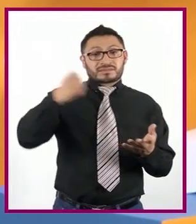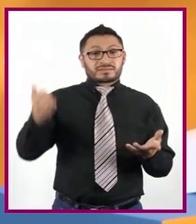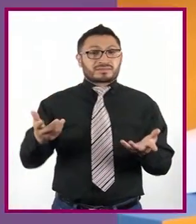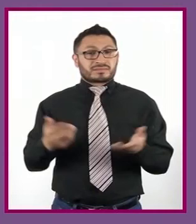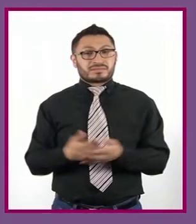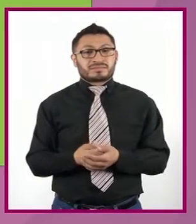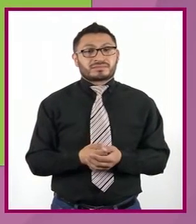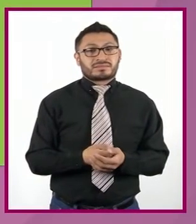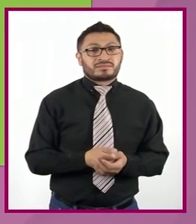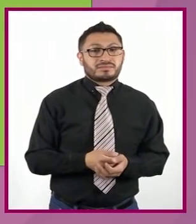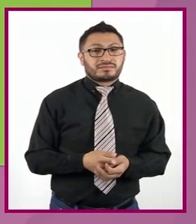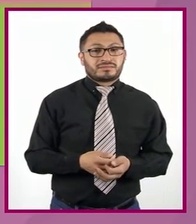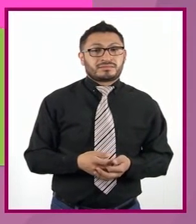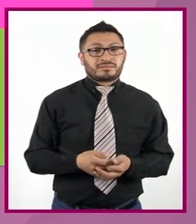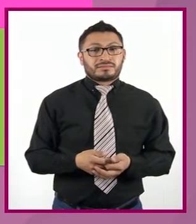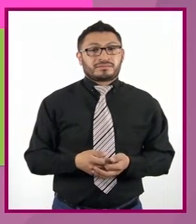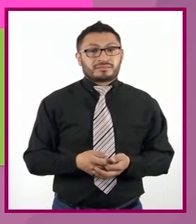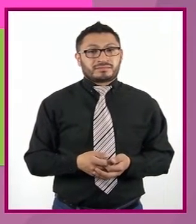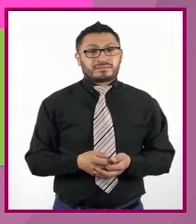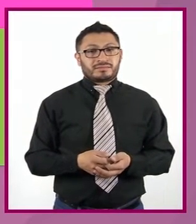ellas.